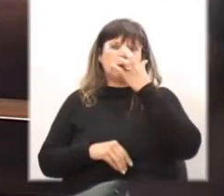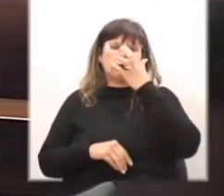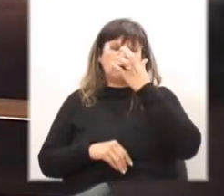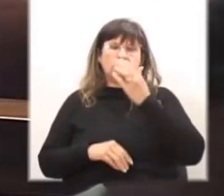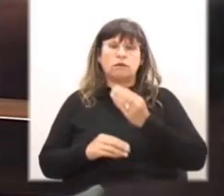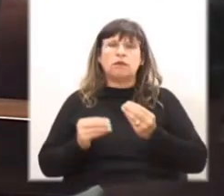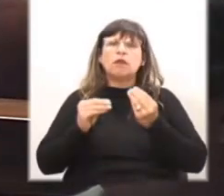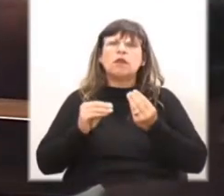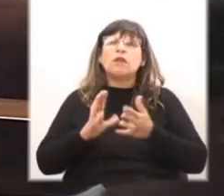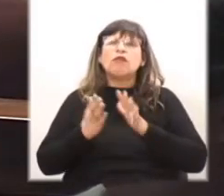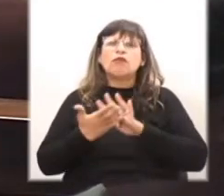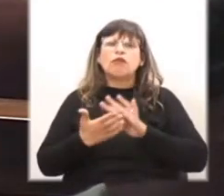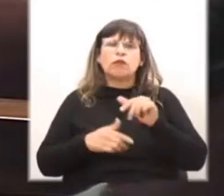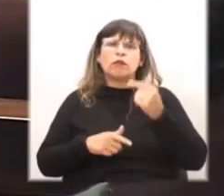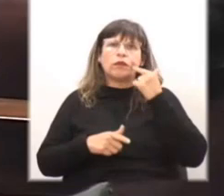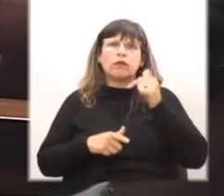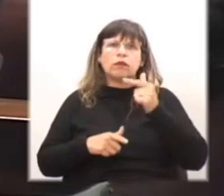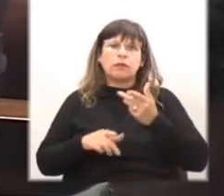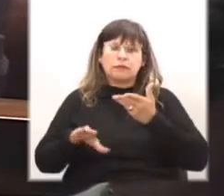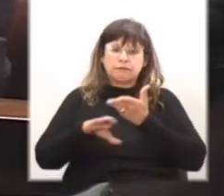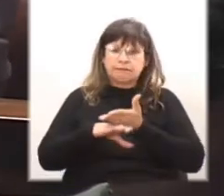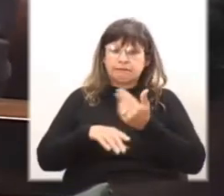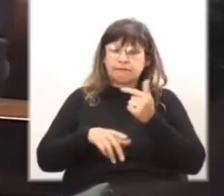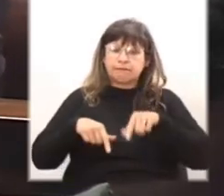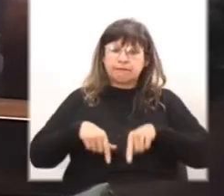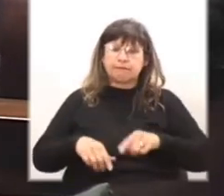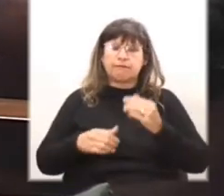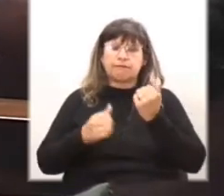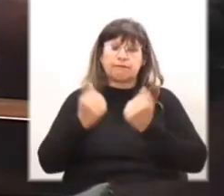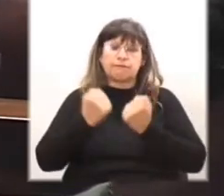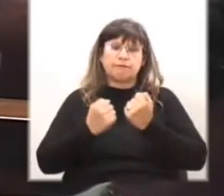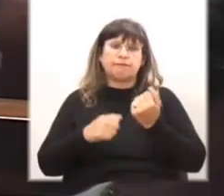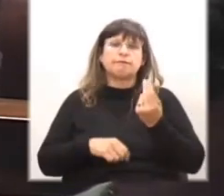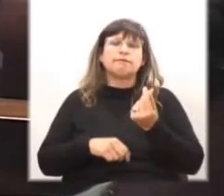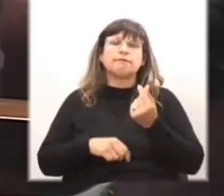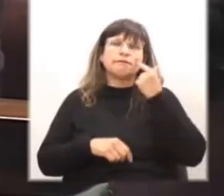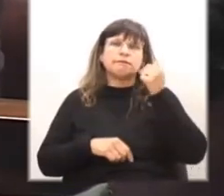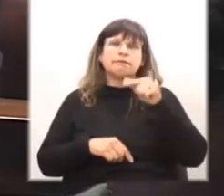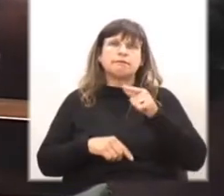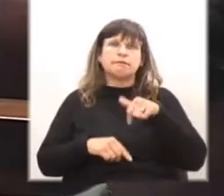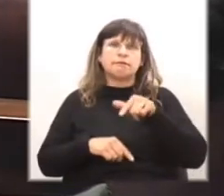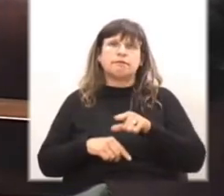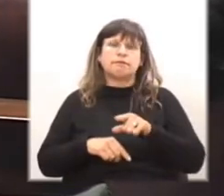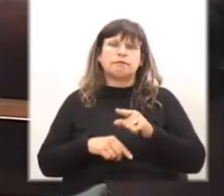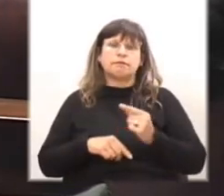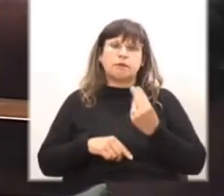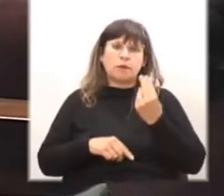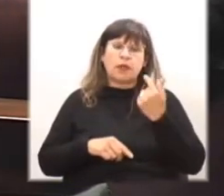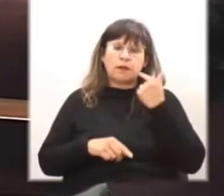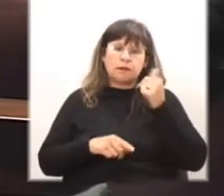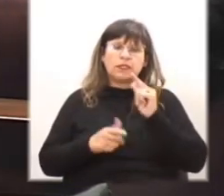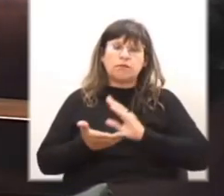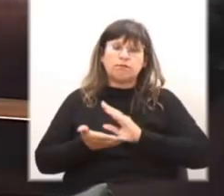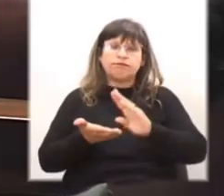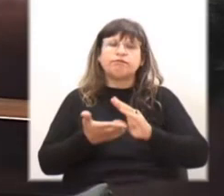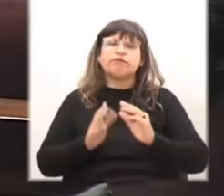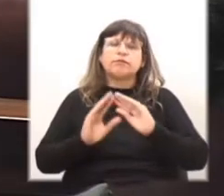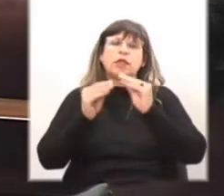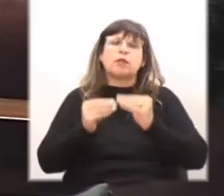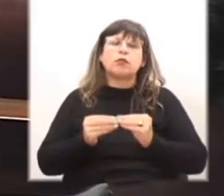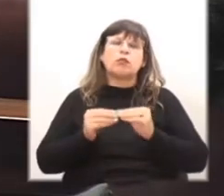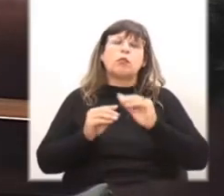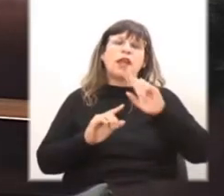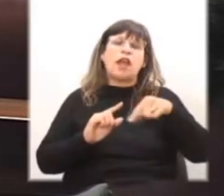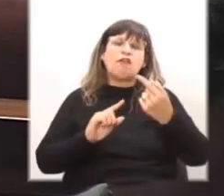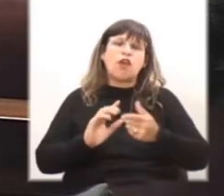¿De qué manera se le solicita al Ministerio de Economía y Finanzas la adjudicación de las partidas presupuestales y